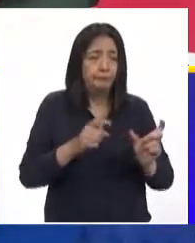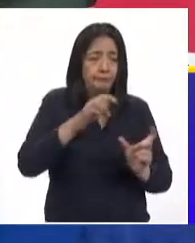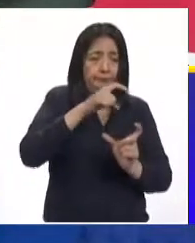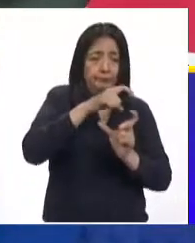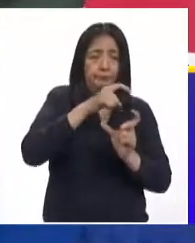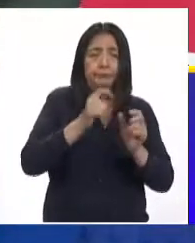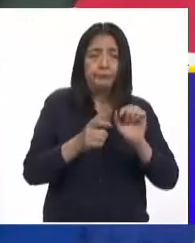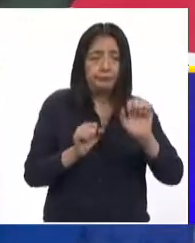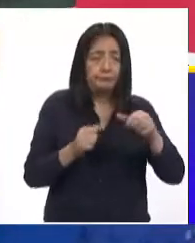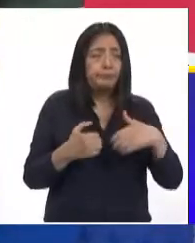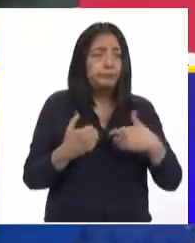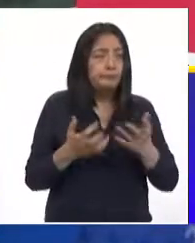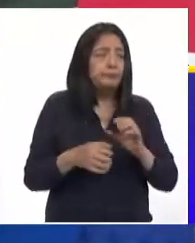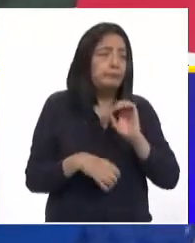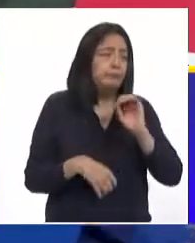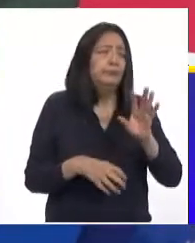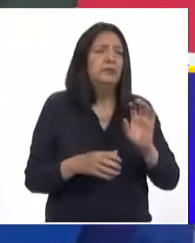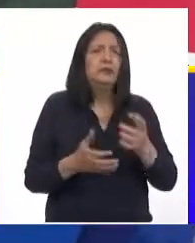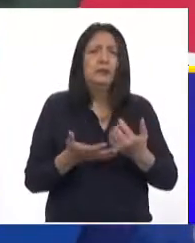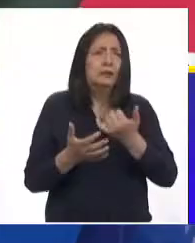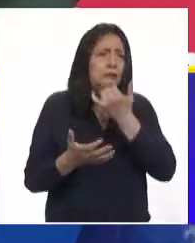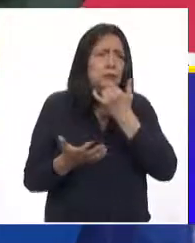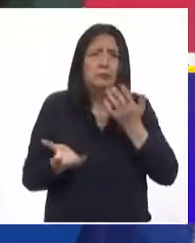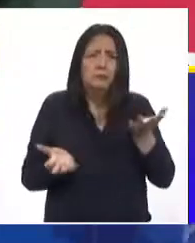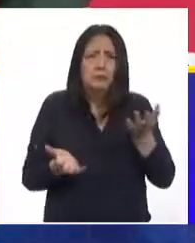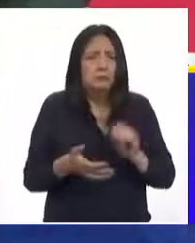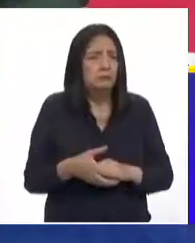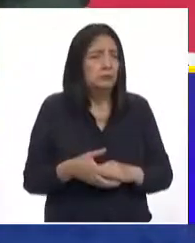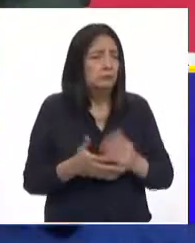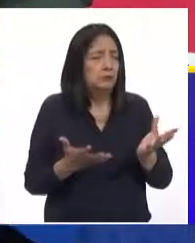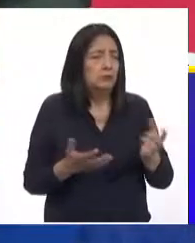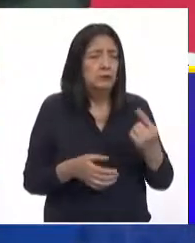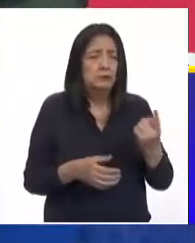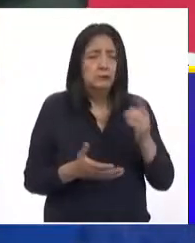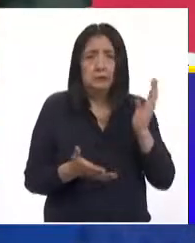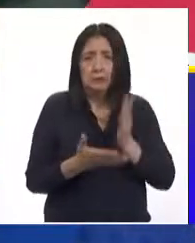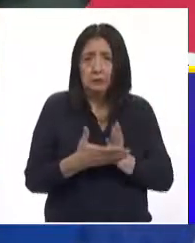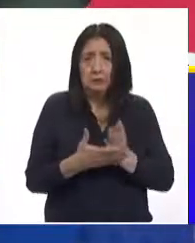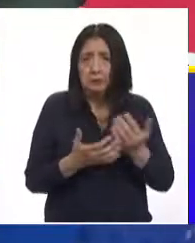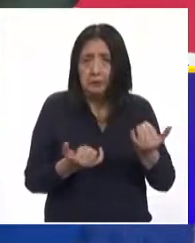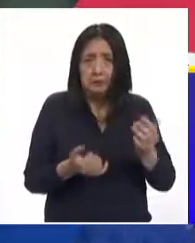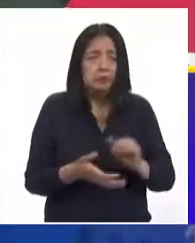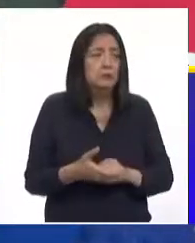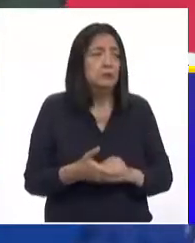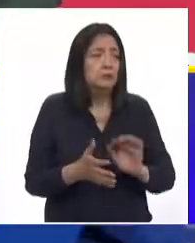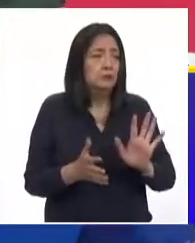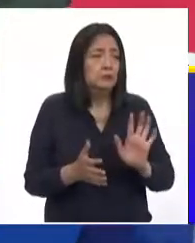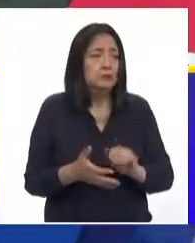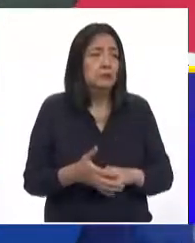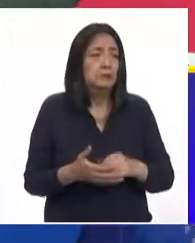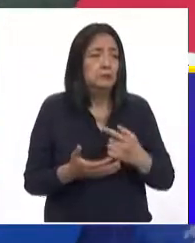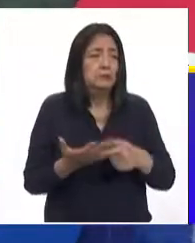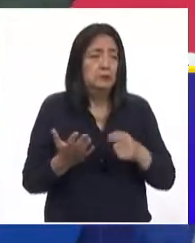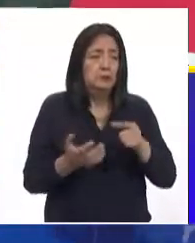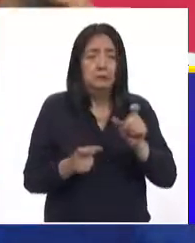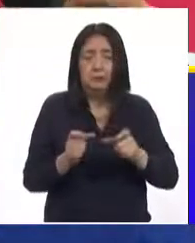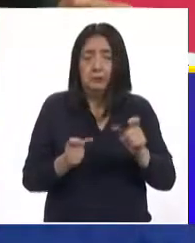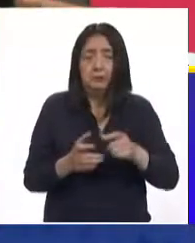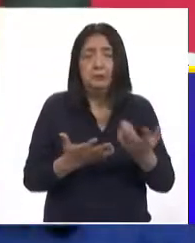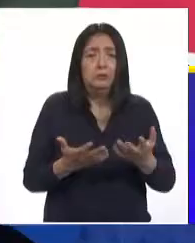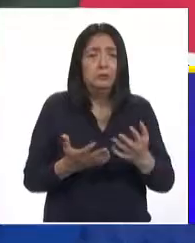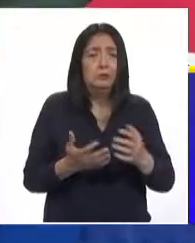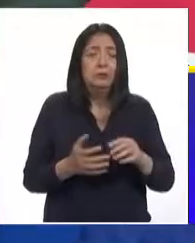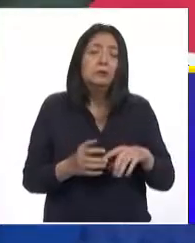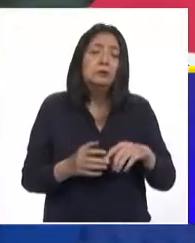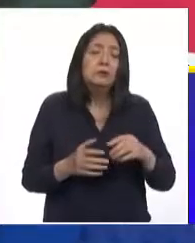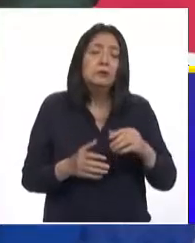para poder determinar qué es lo que habría causado. Mientras tanto, la única sanción que ellos van a recibir es esa, que van a estar simplemente quitados